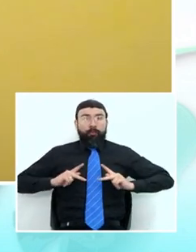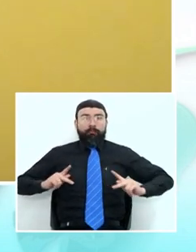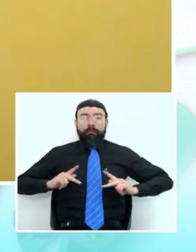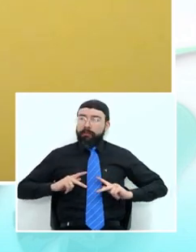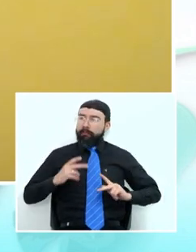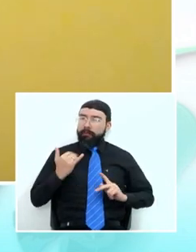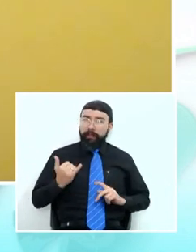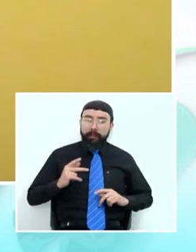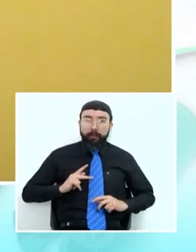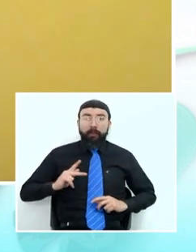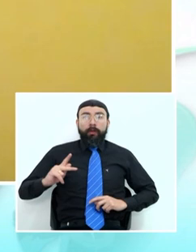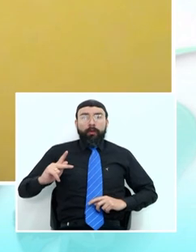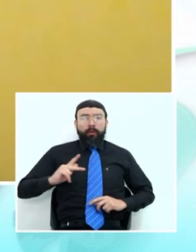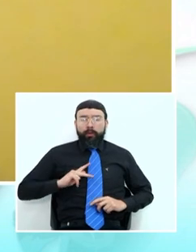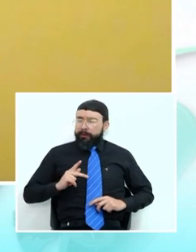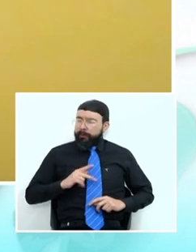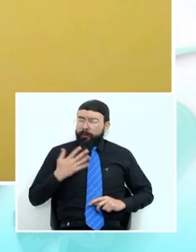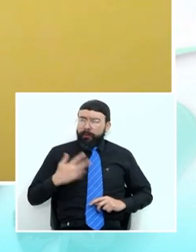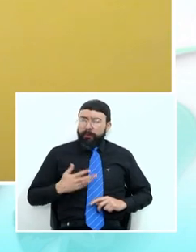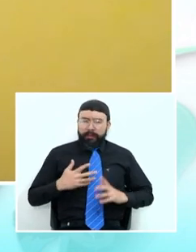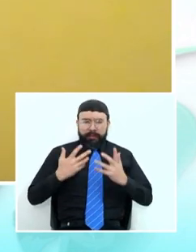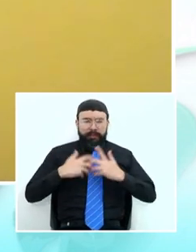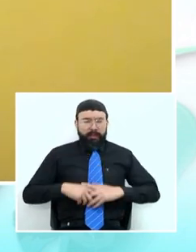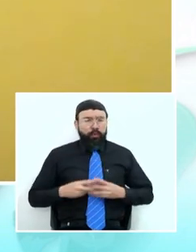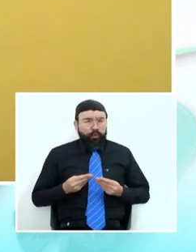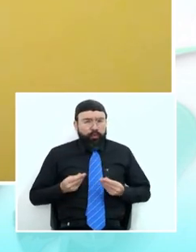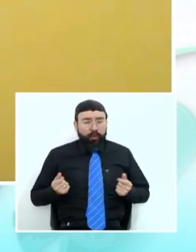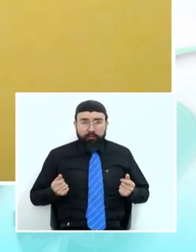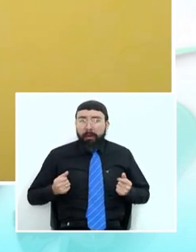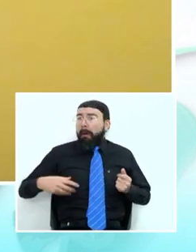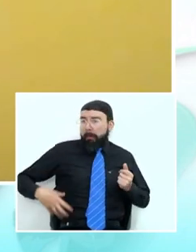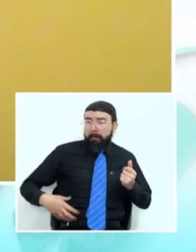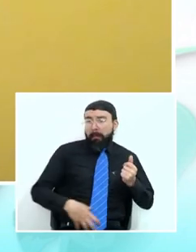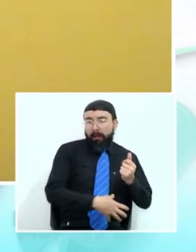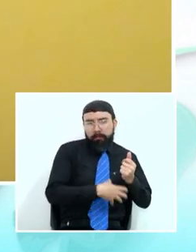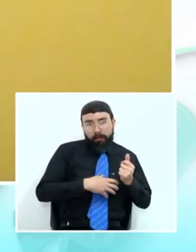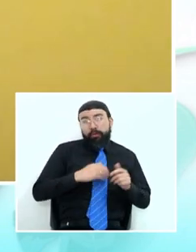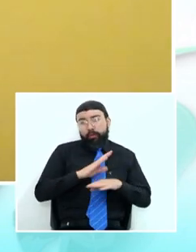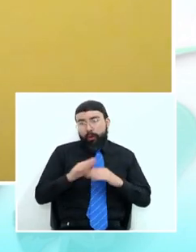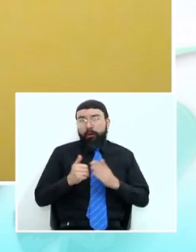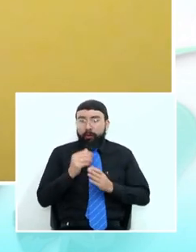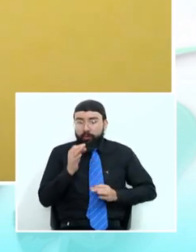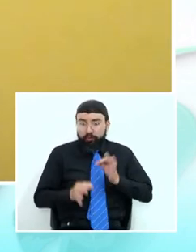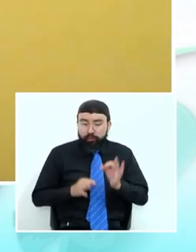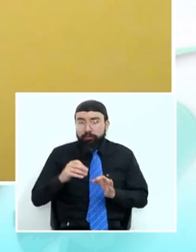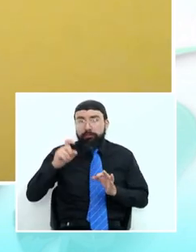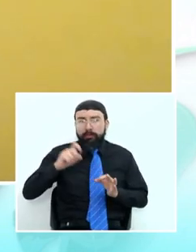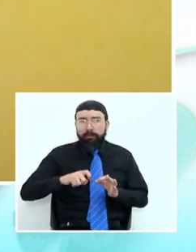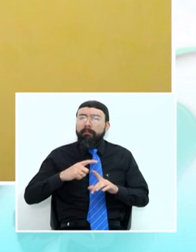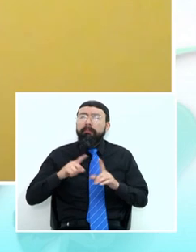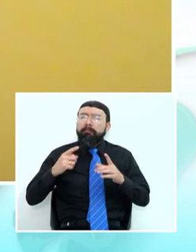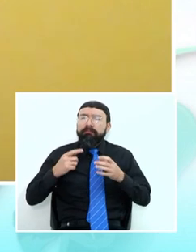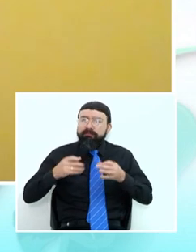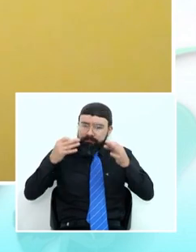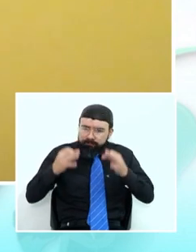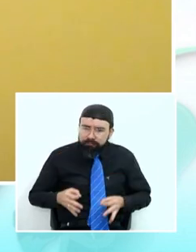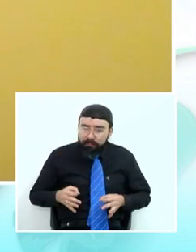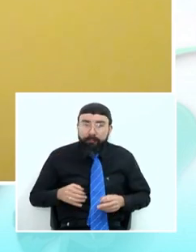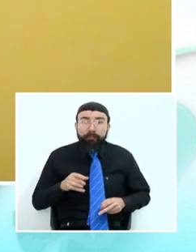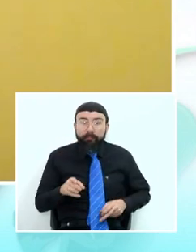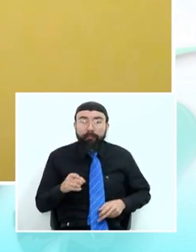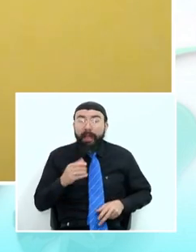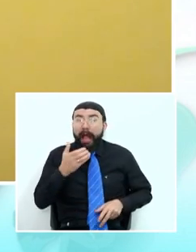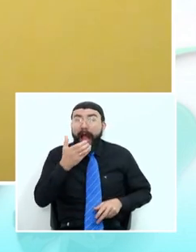sistemas más sensibles, aunque todos los que estamos hablando es sensible. Y definitivamente la fruta que ayuda